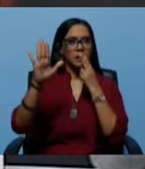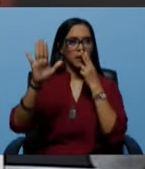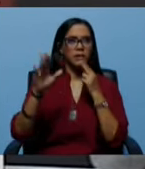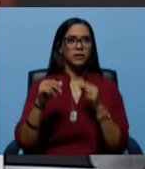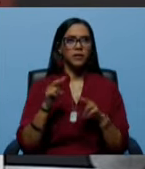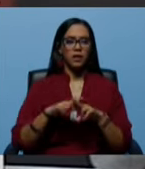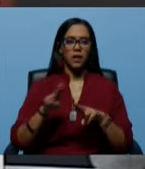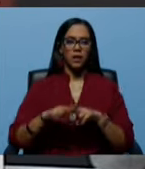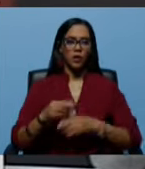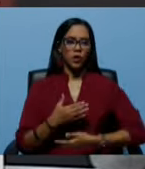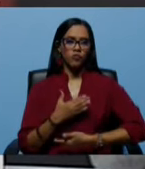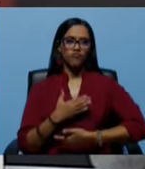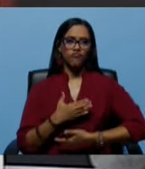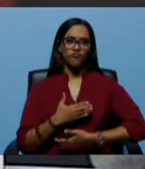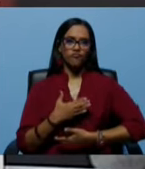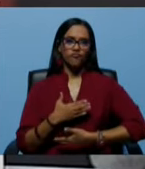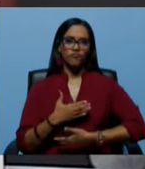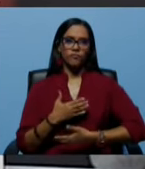niño de pecho,